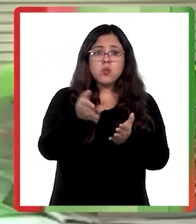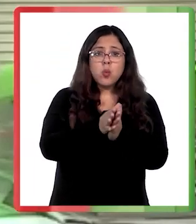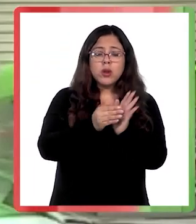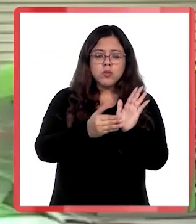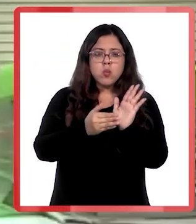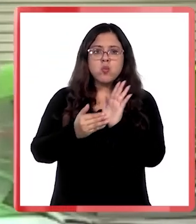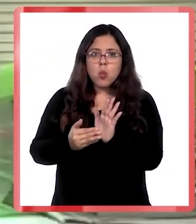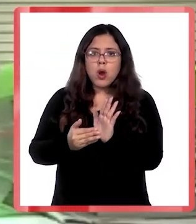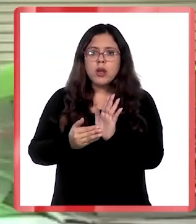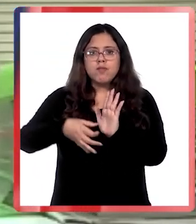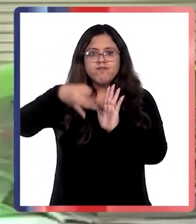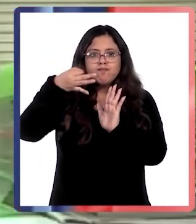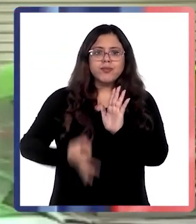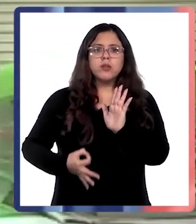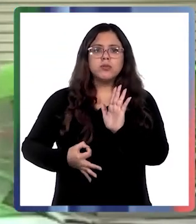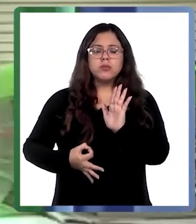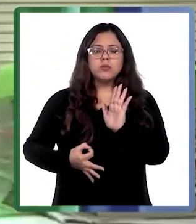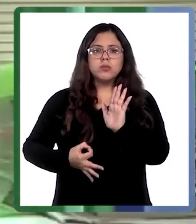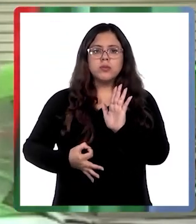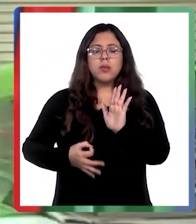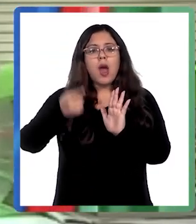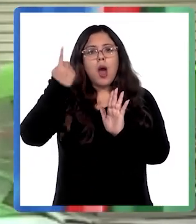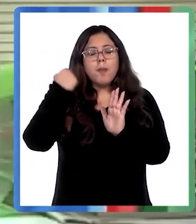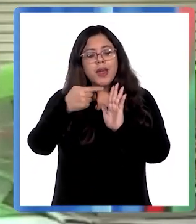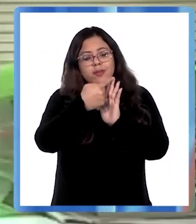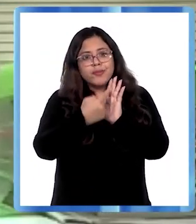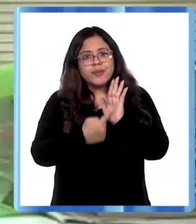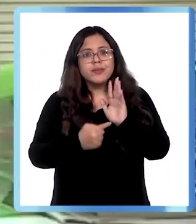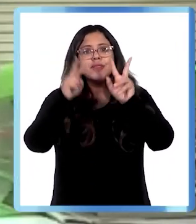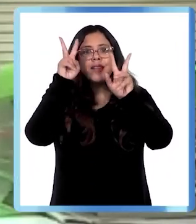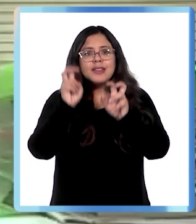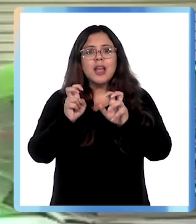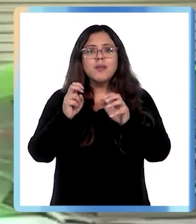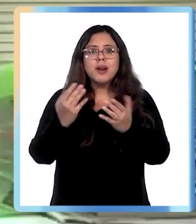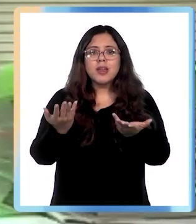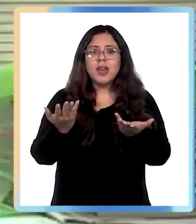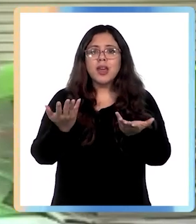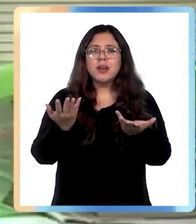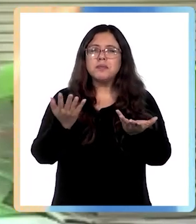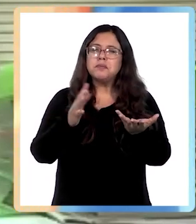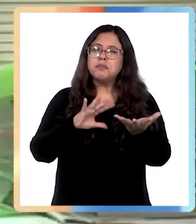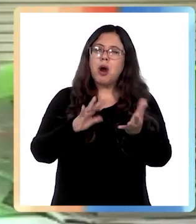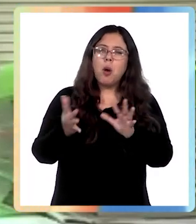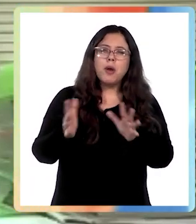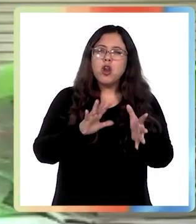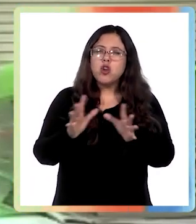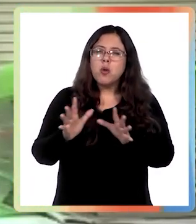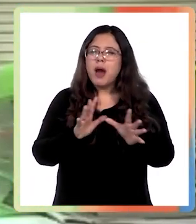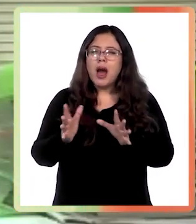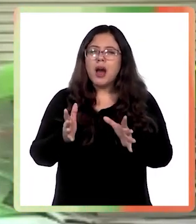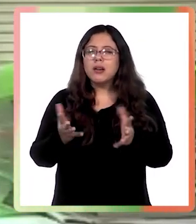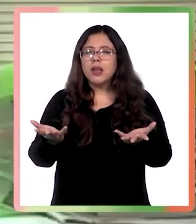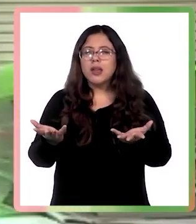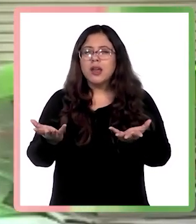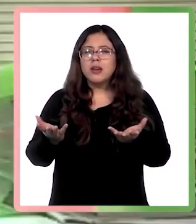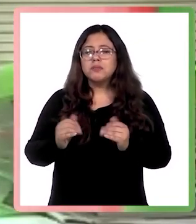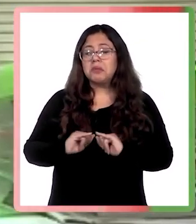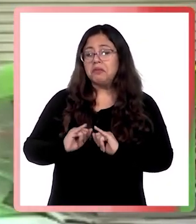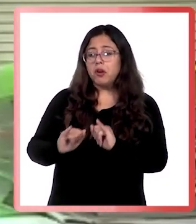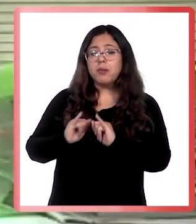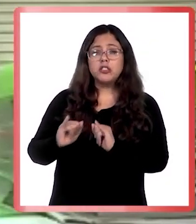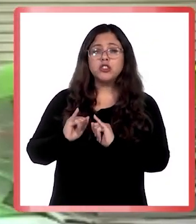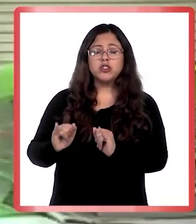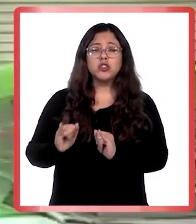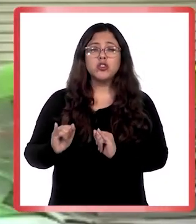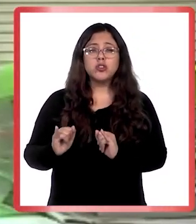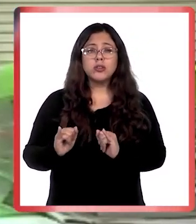nivel, pero la estadística de incidencia es más o menos nomás. No reportamos así de